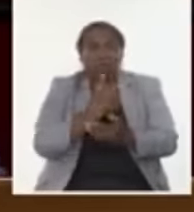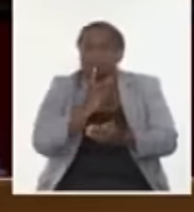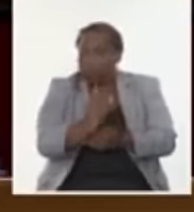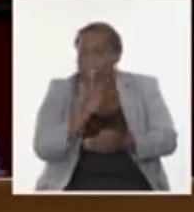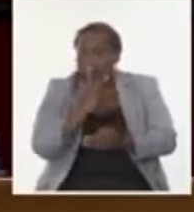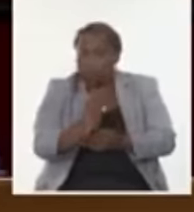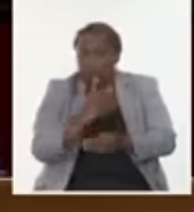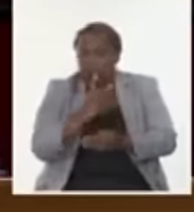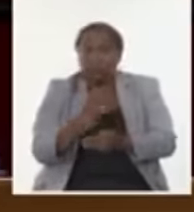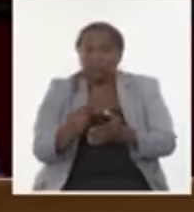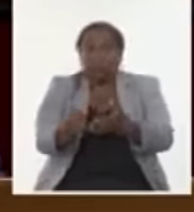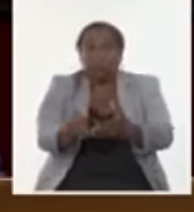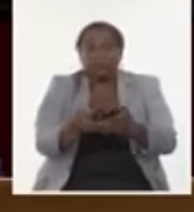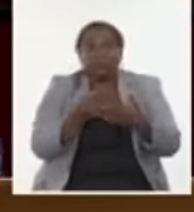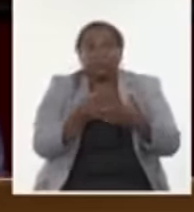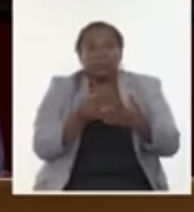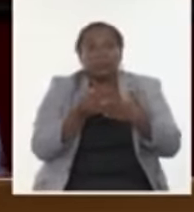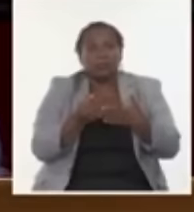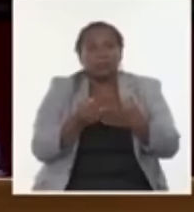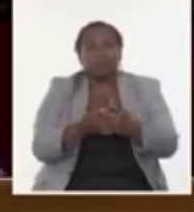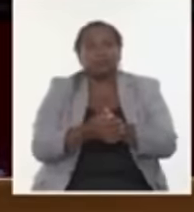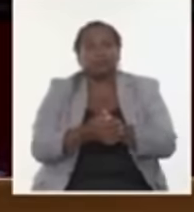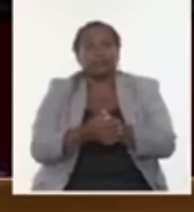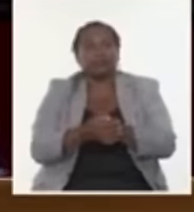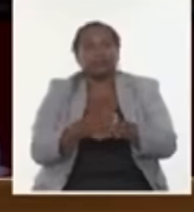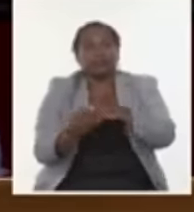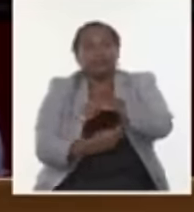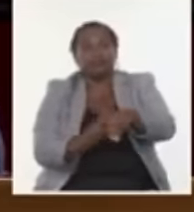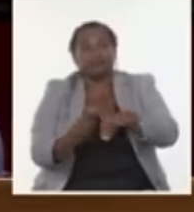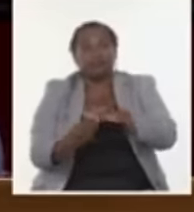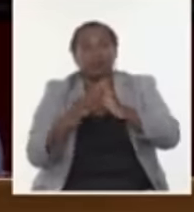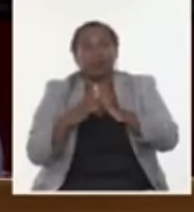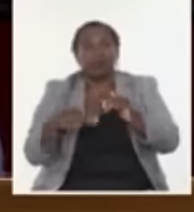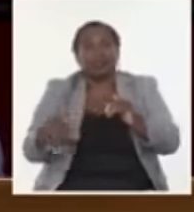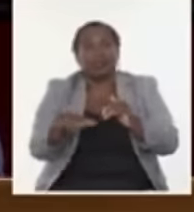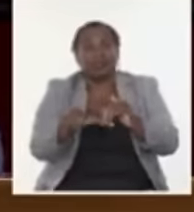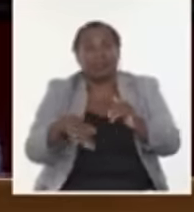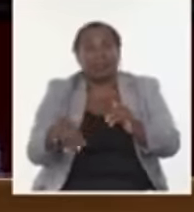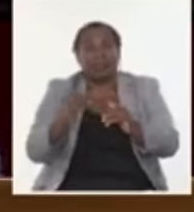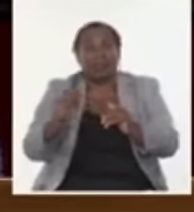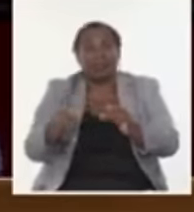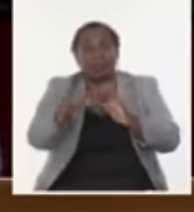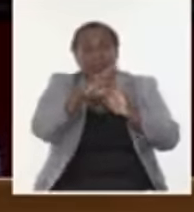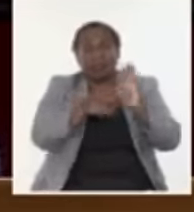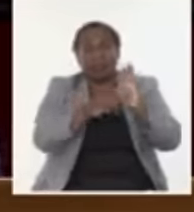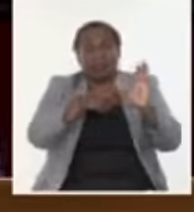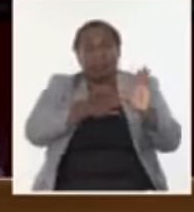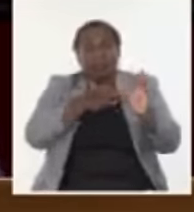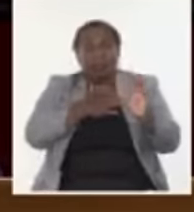Ese apoyo en la transformación de las comunidades seguirá como un programa nuestro